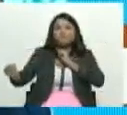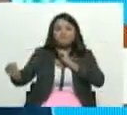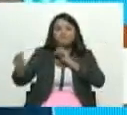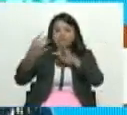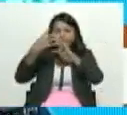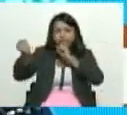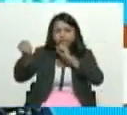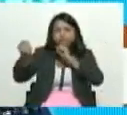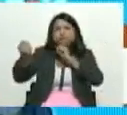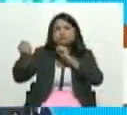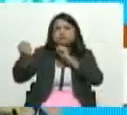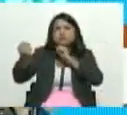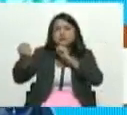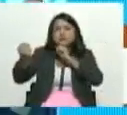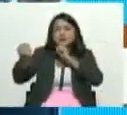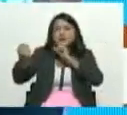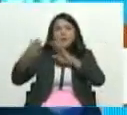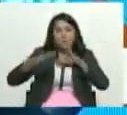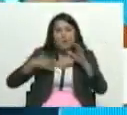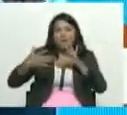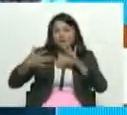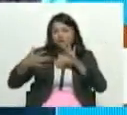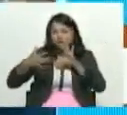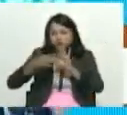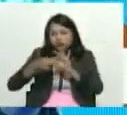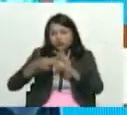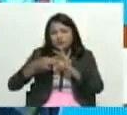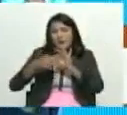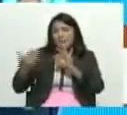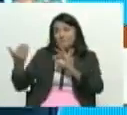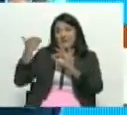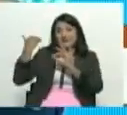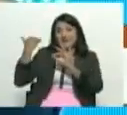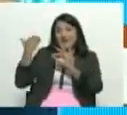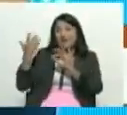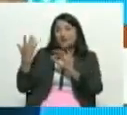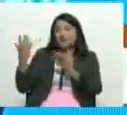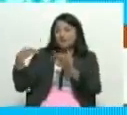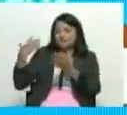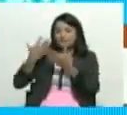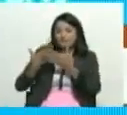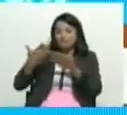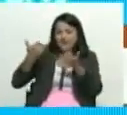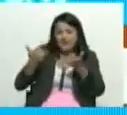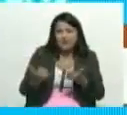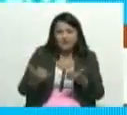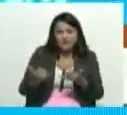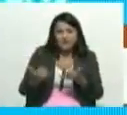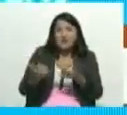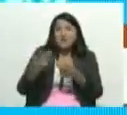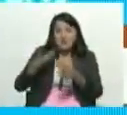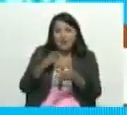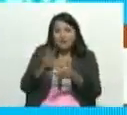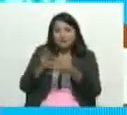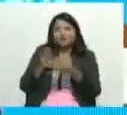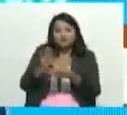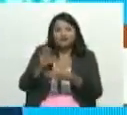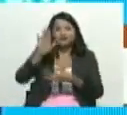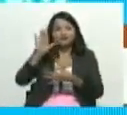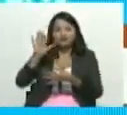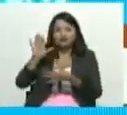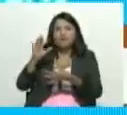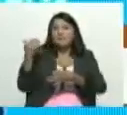concatenación de nuestro pasado histórico remoto y presente y su relación con el futuro es